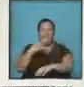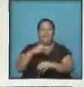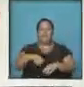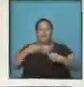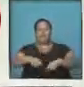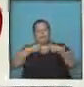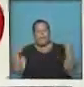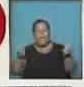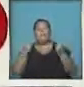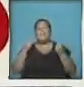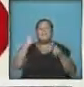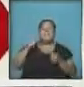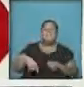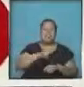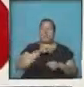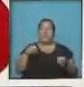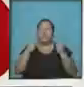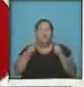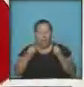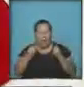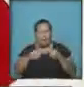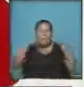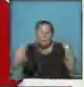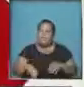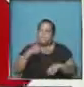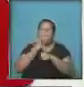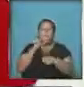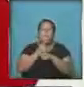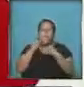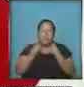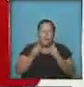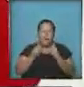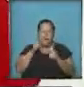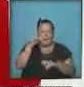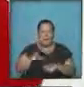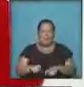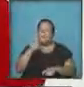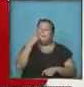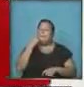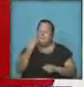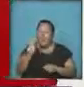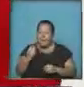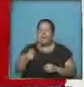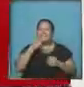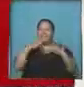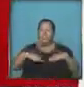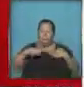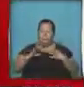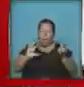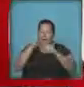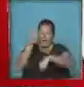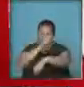la ropa, en fin. ¿Qué es lo que hay que hacer puntualmente? ¿Cuál es el primer auxilio para atender a la persona que tiene esto? El primer auxilio es, si la ropa está